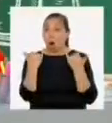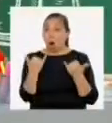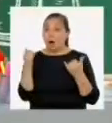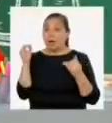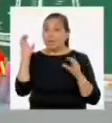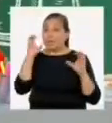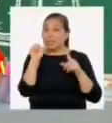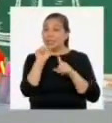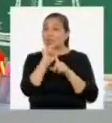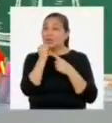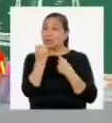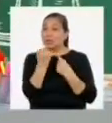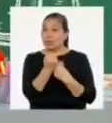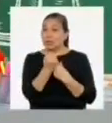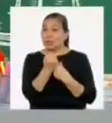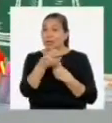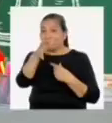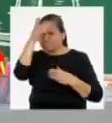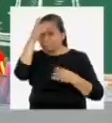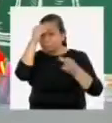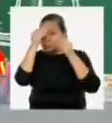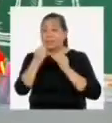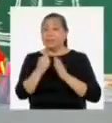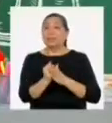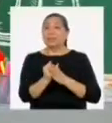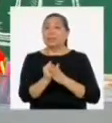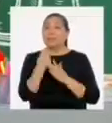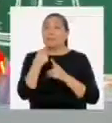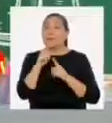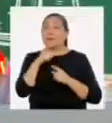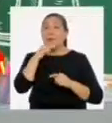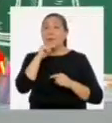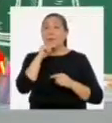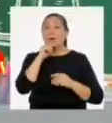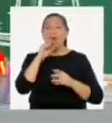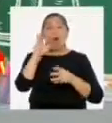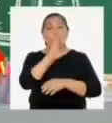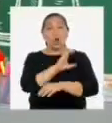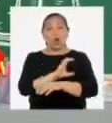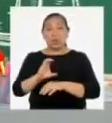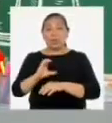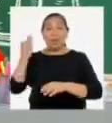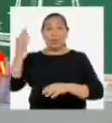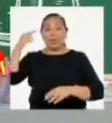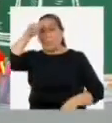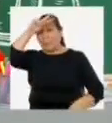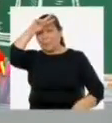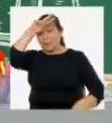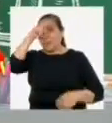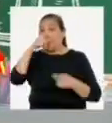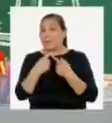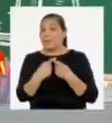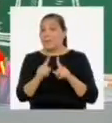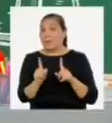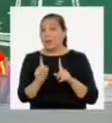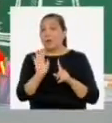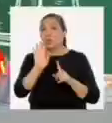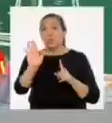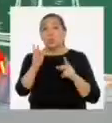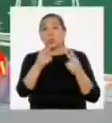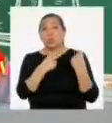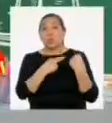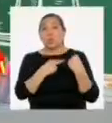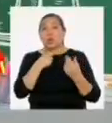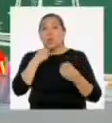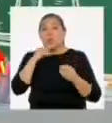el área de ciencias sociales, vamos a seguir aprendiendo sobre la participación de las mujeres de la costa norte del antiguo Perú, pero desde su